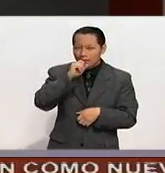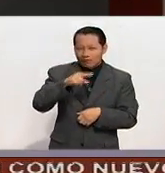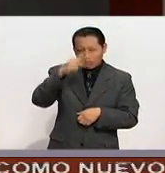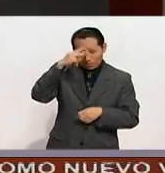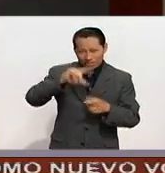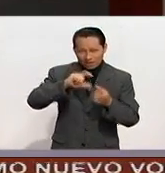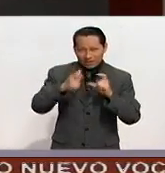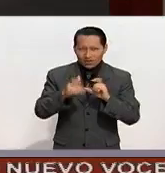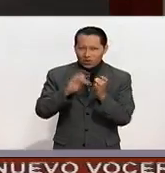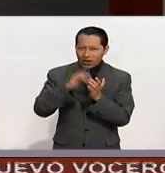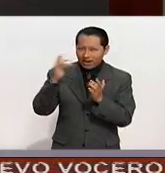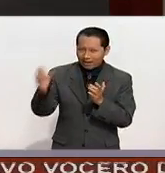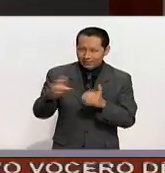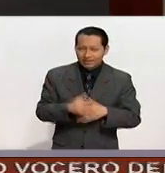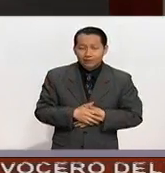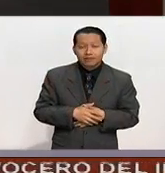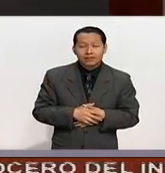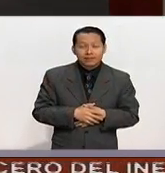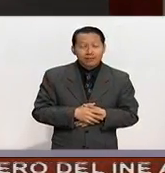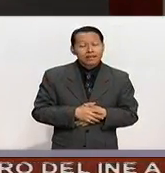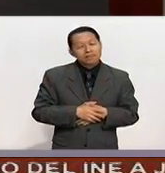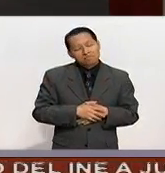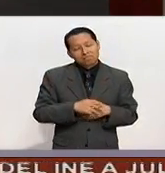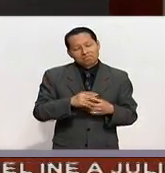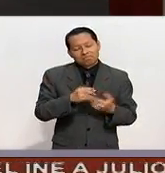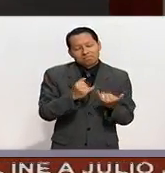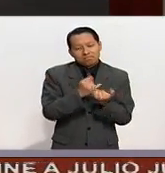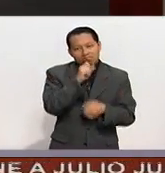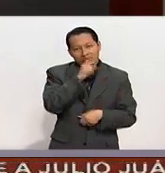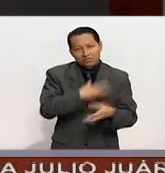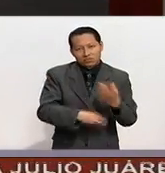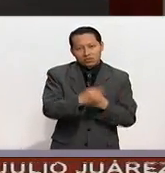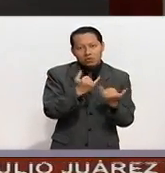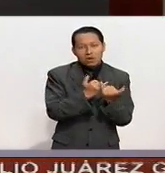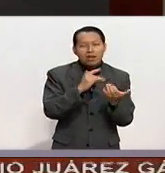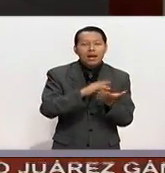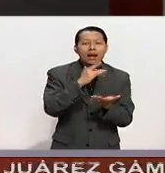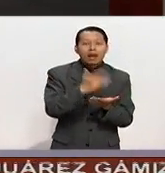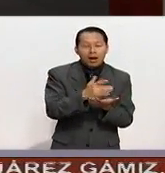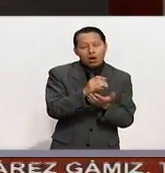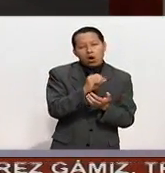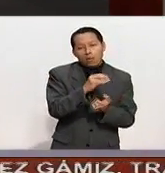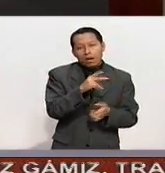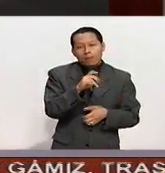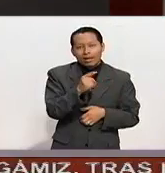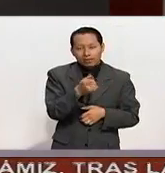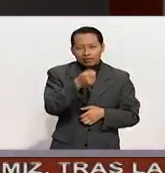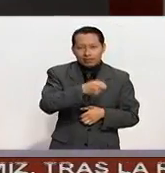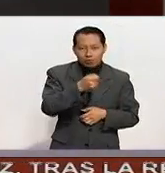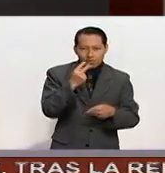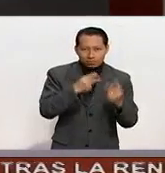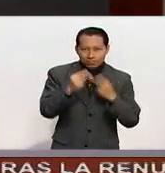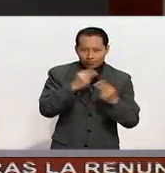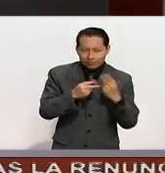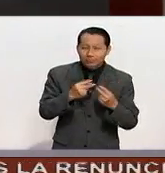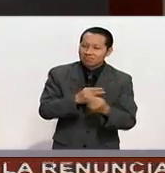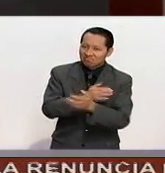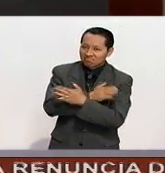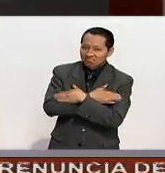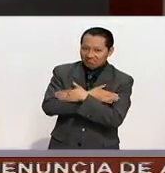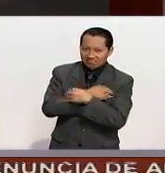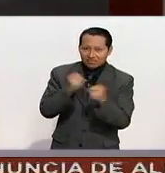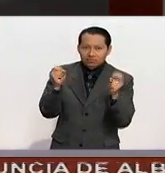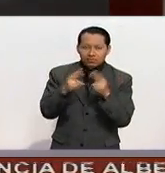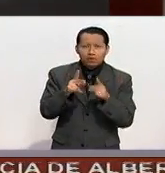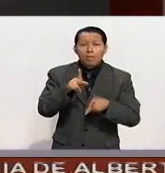maestra Rubio. Al contrario, para mí un honor como siempre, Pati y Omar, y les mando saludos a ustedes y al auditorio. Un abrazo. Nosotros vamos